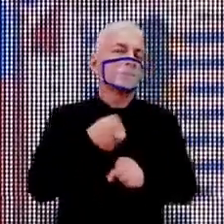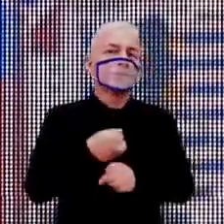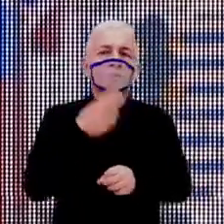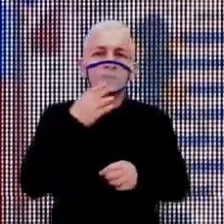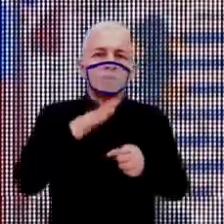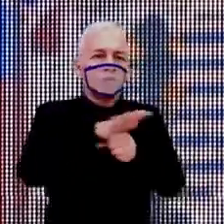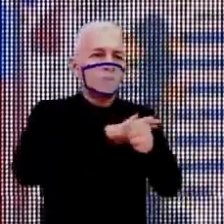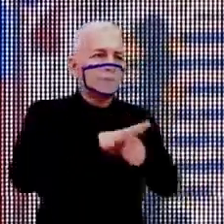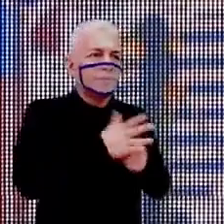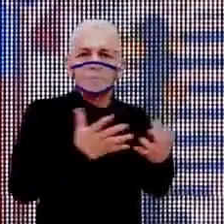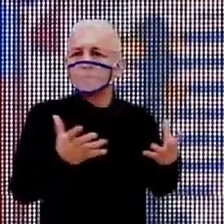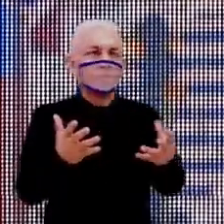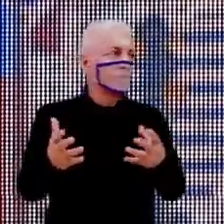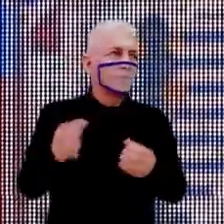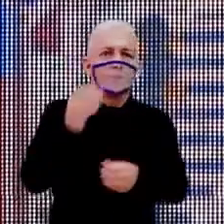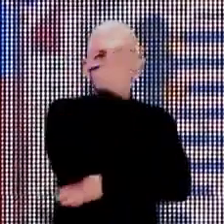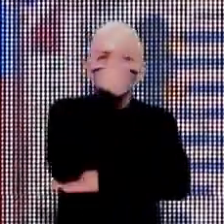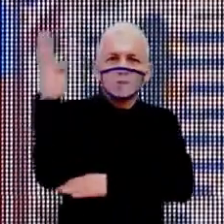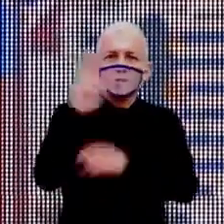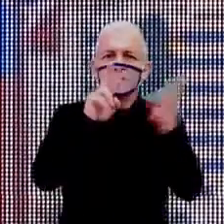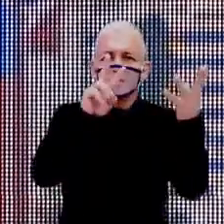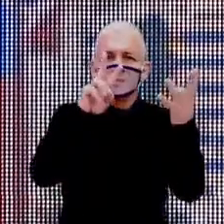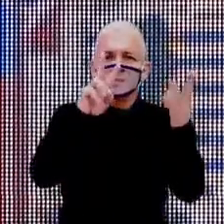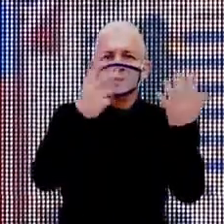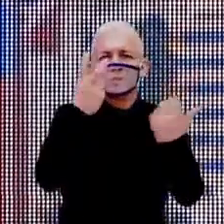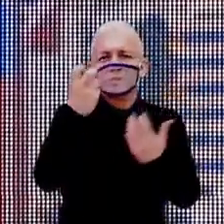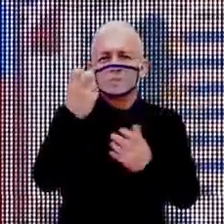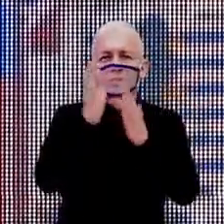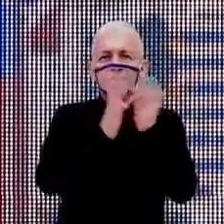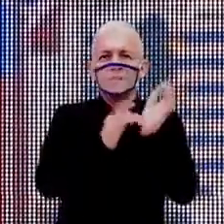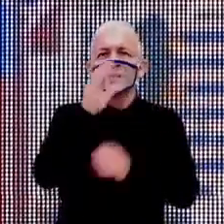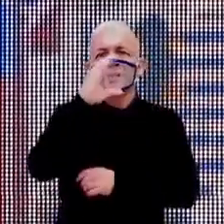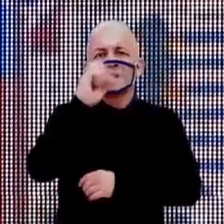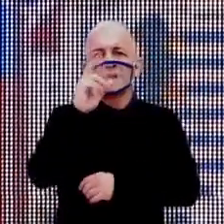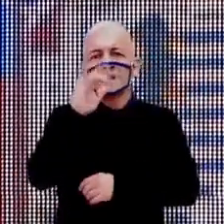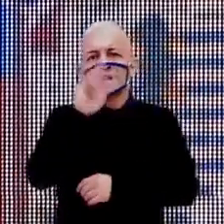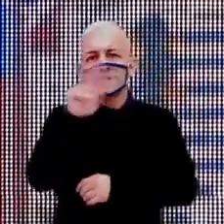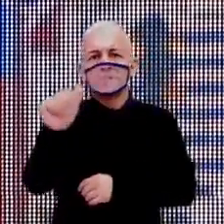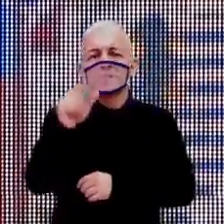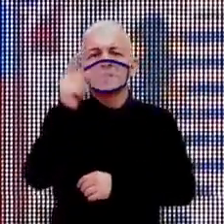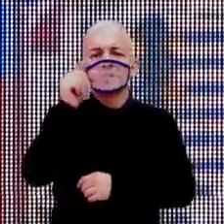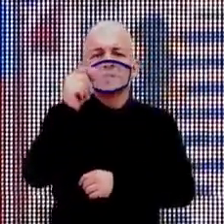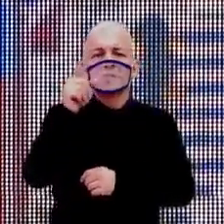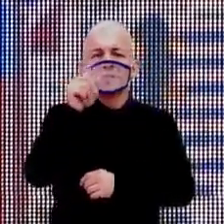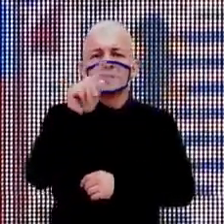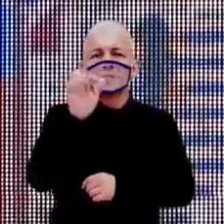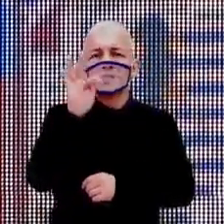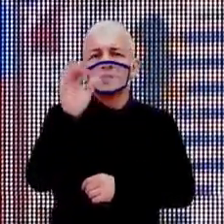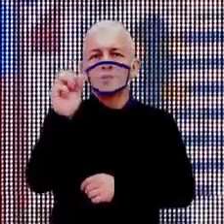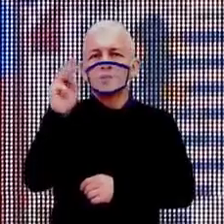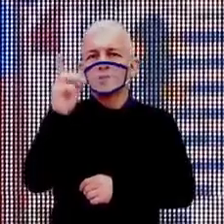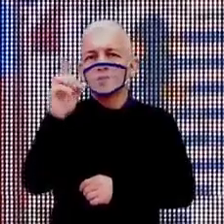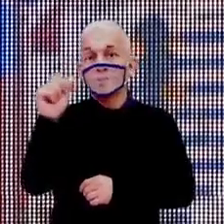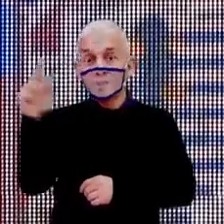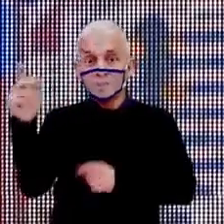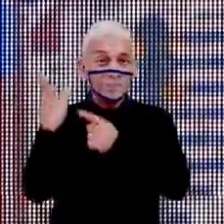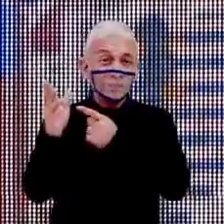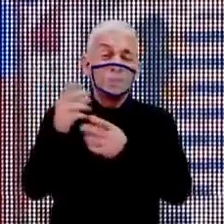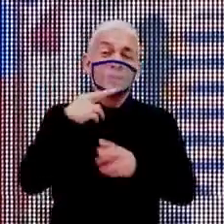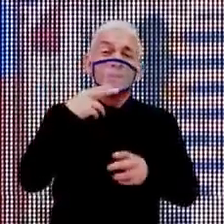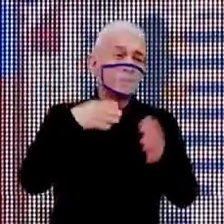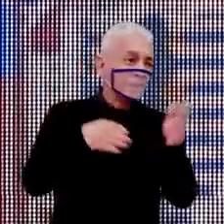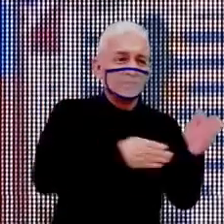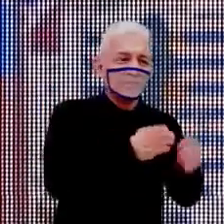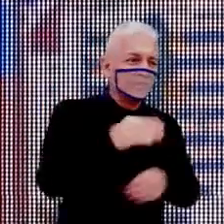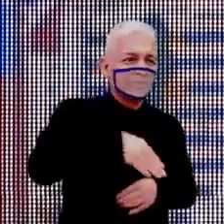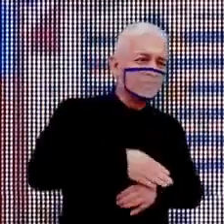en un barrio de estos grandes como El Bosque, 7 de Abril, Carrizal, Santo Domingo, yo creo que duraba